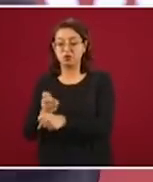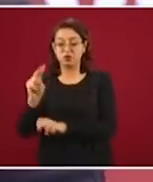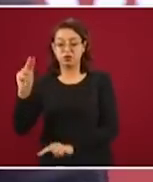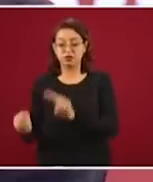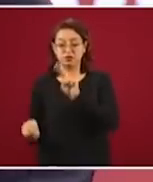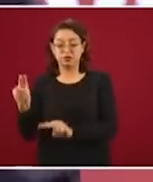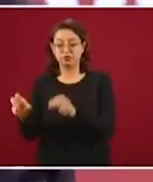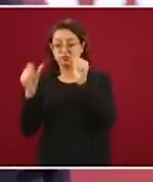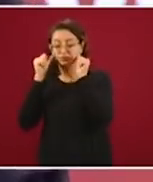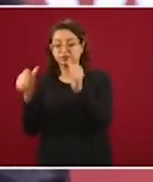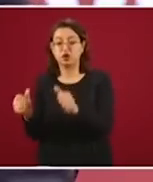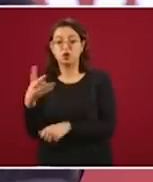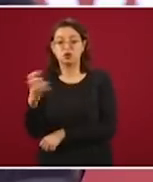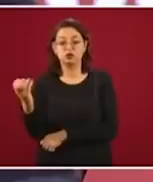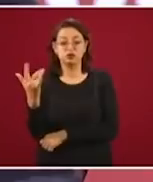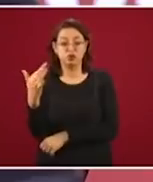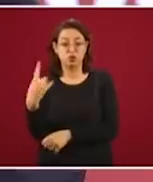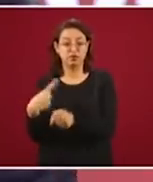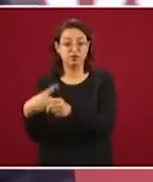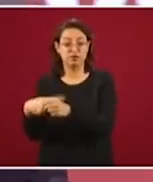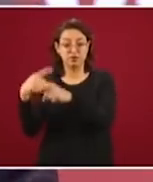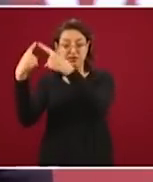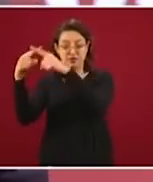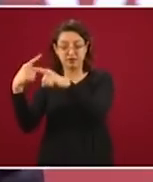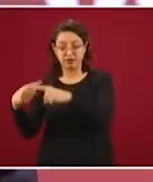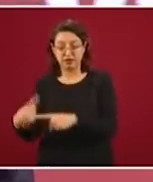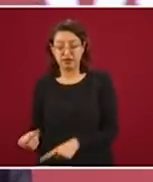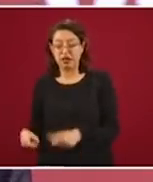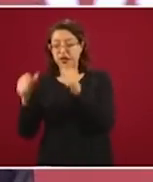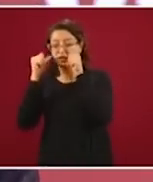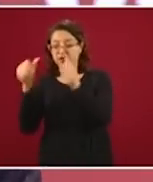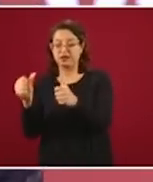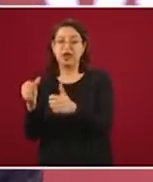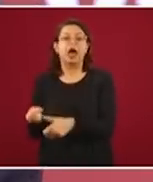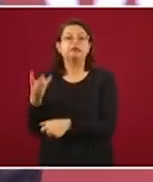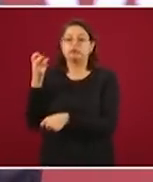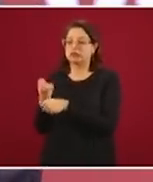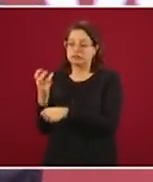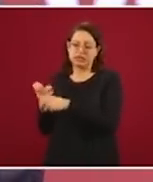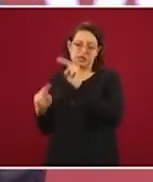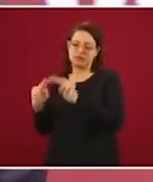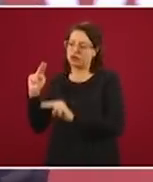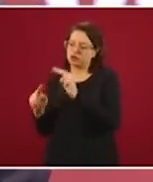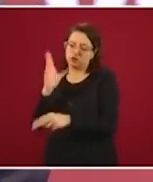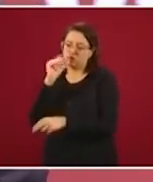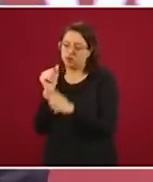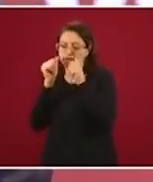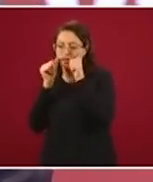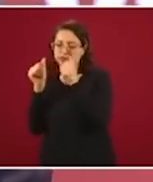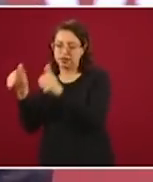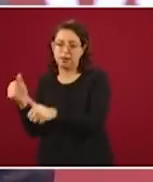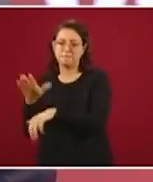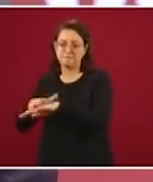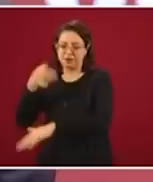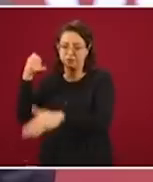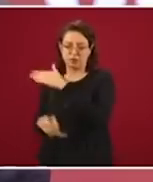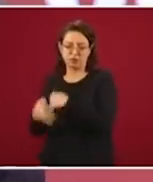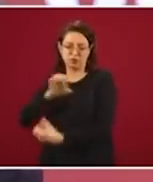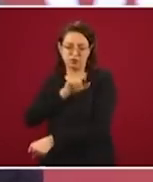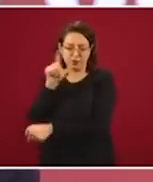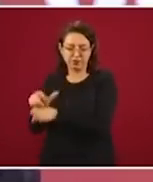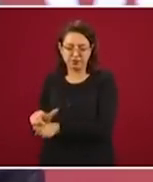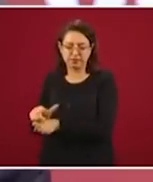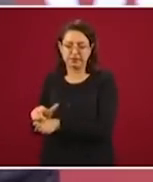son cerca de 450 padecimientos. ¿Cuáles ya no entran? Pues los de tercer nivel, que implican especialidades, algunas